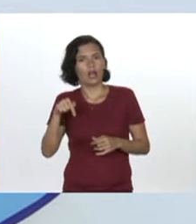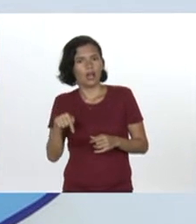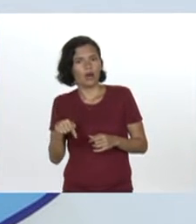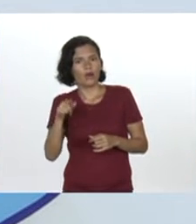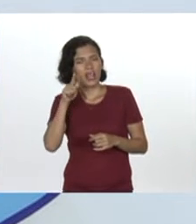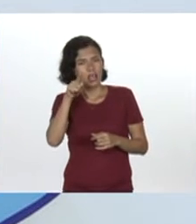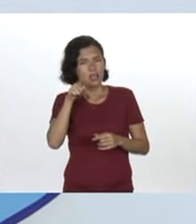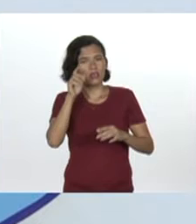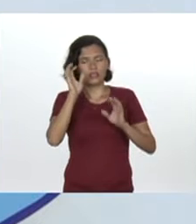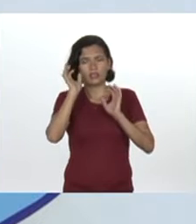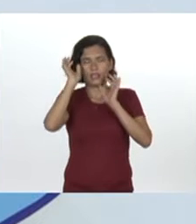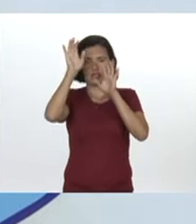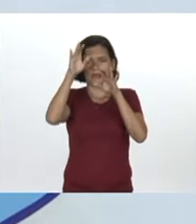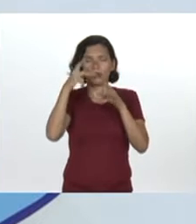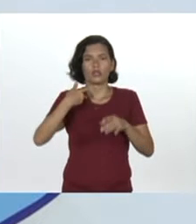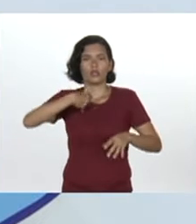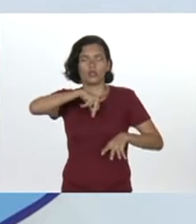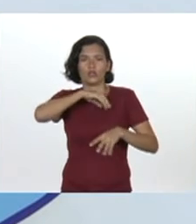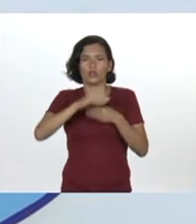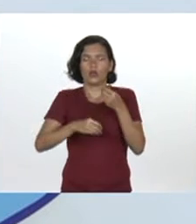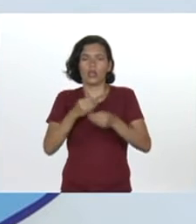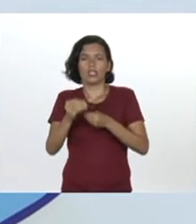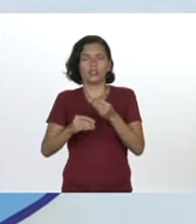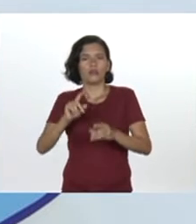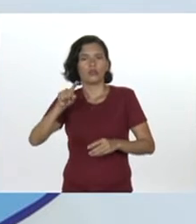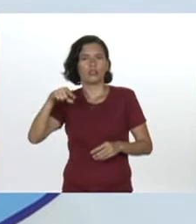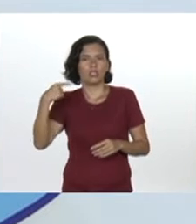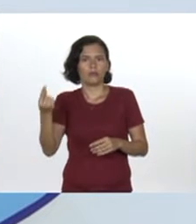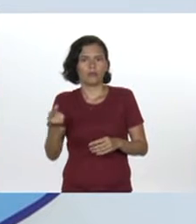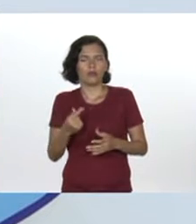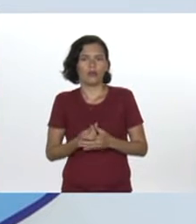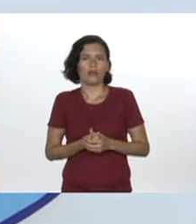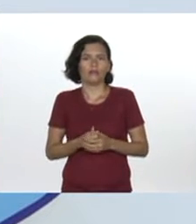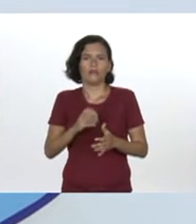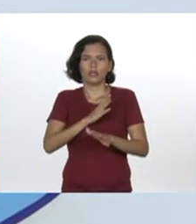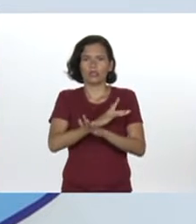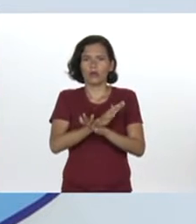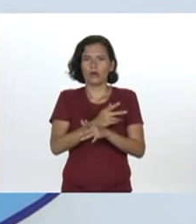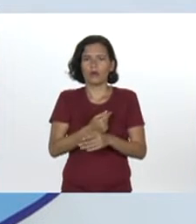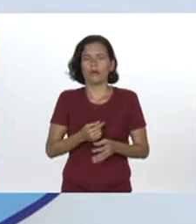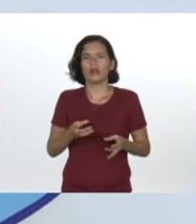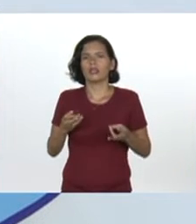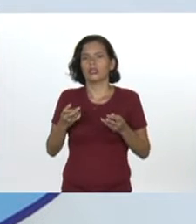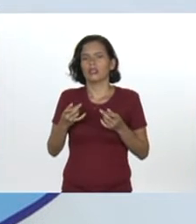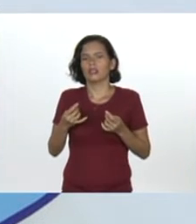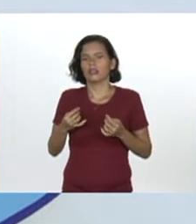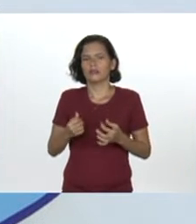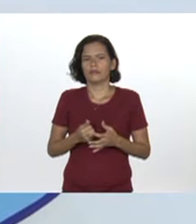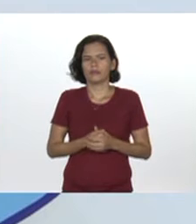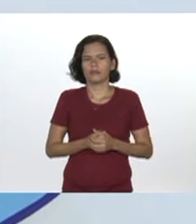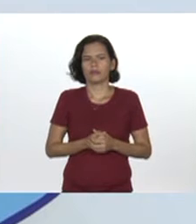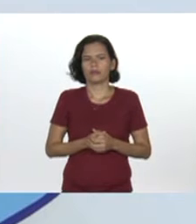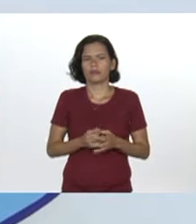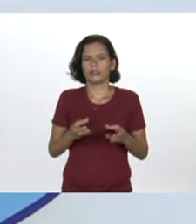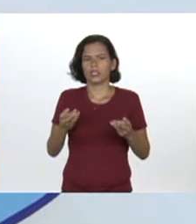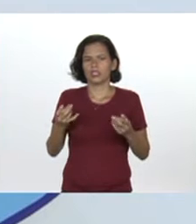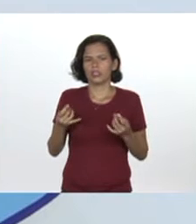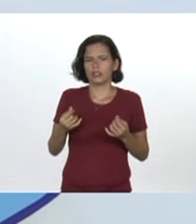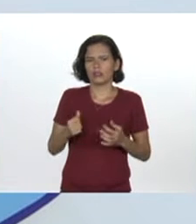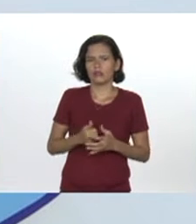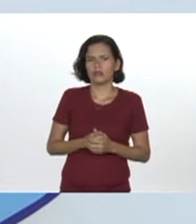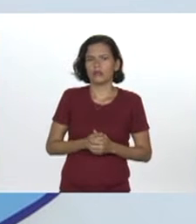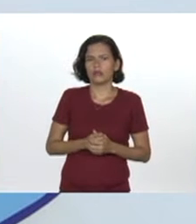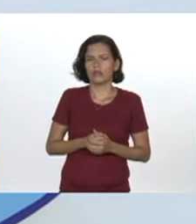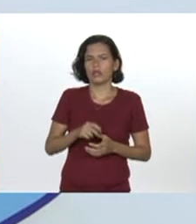Ahora, ese lanzamiento que nosotros hacemos después del arco, durante el juego van a tener una validez o van a contar en el